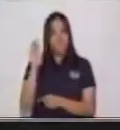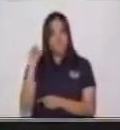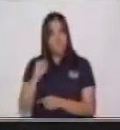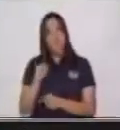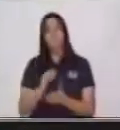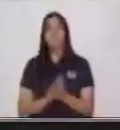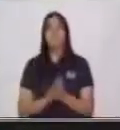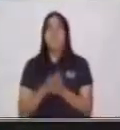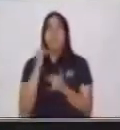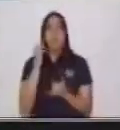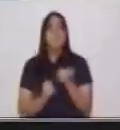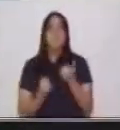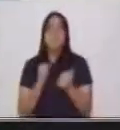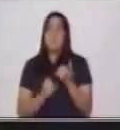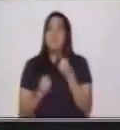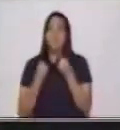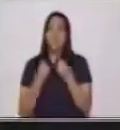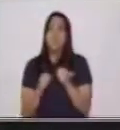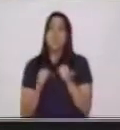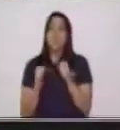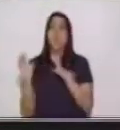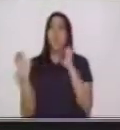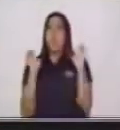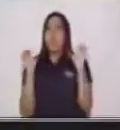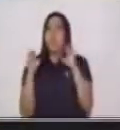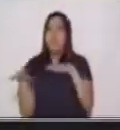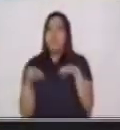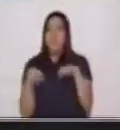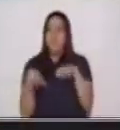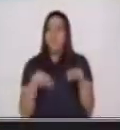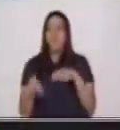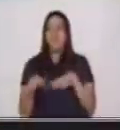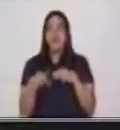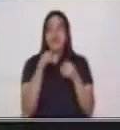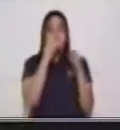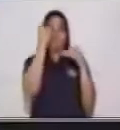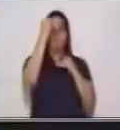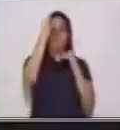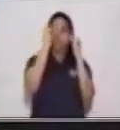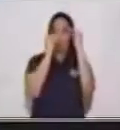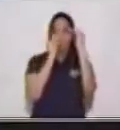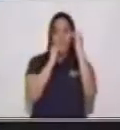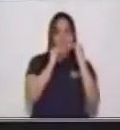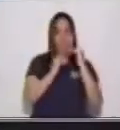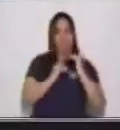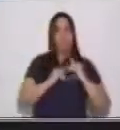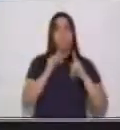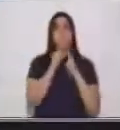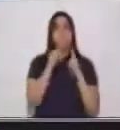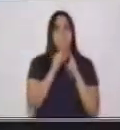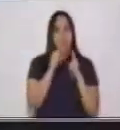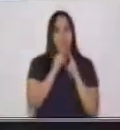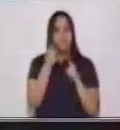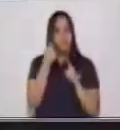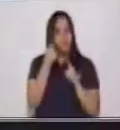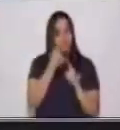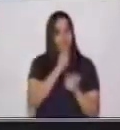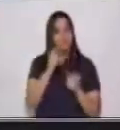Al final vamos a hacer un ejercicio donde vamos a colocar algunas de las palabras para que tú puedas ver si las escribiste correctamente o